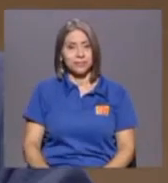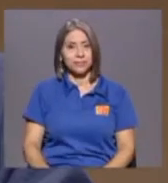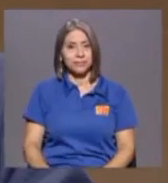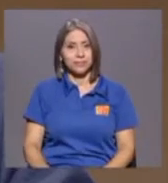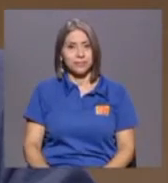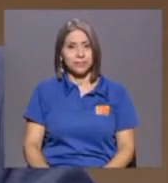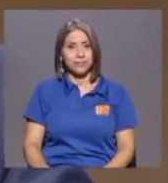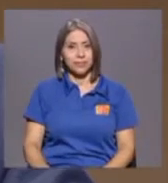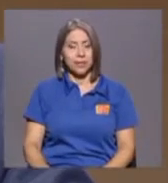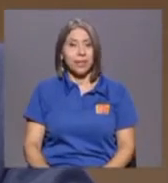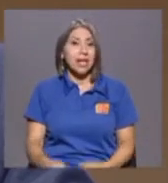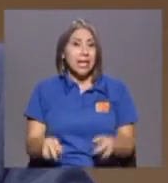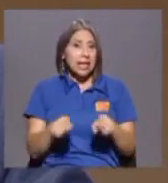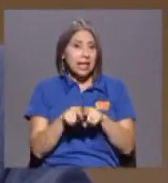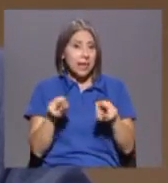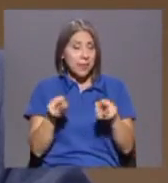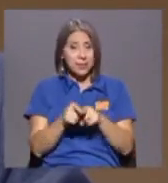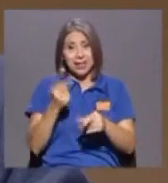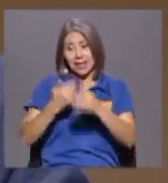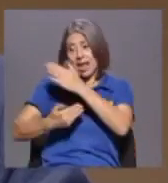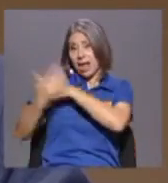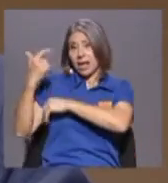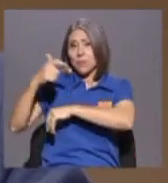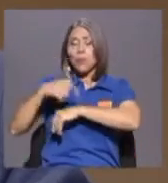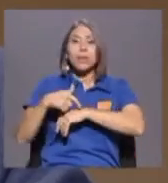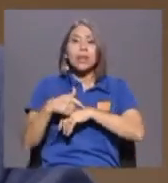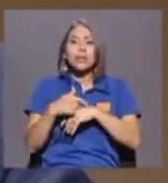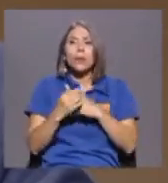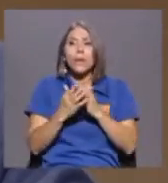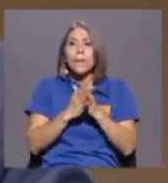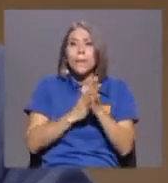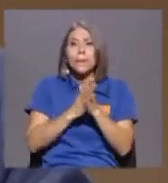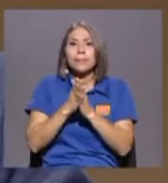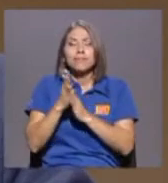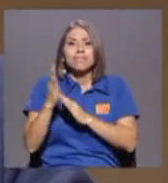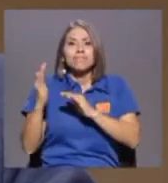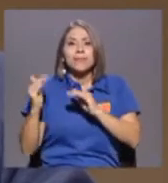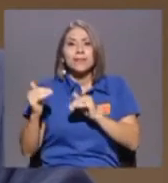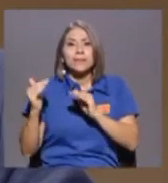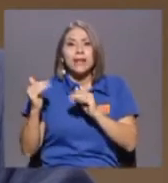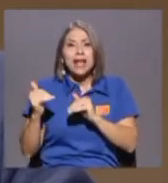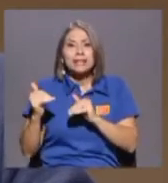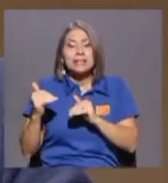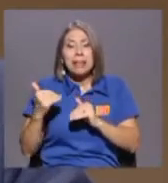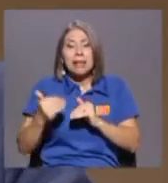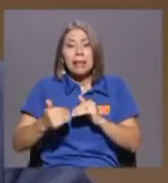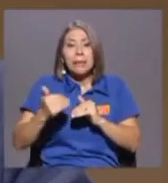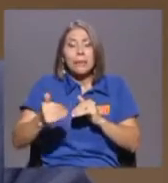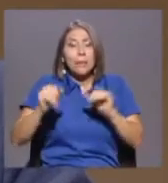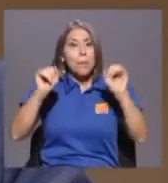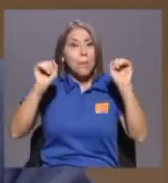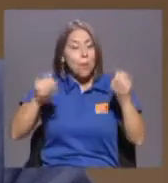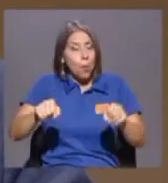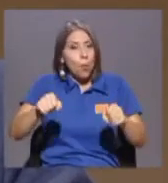y la esperanza que surgía en ese momento de que iba a ser posible hacer algo